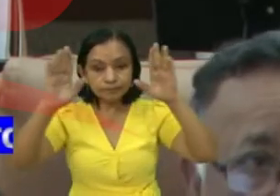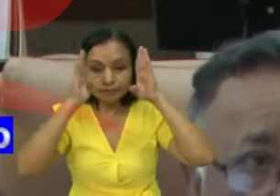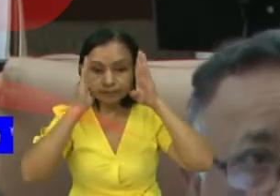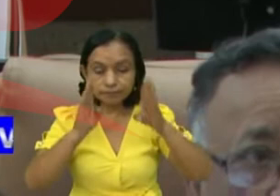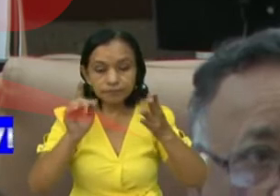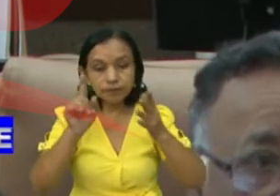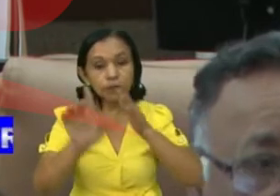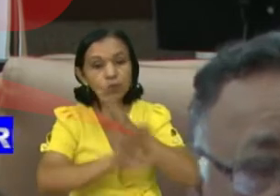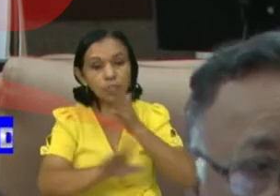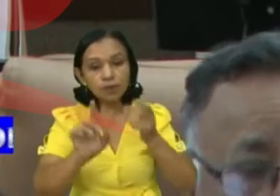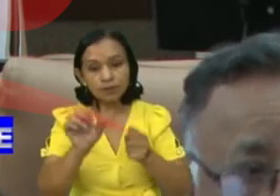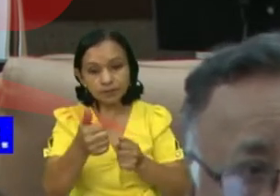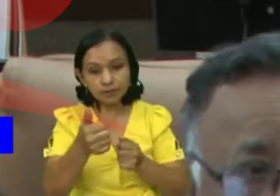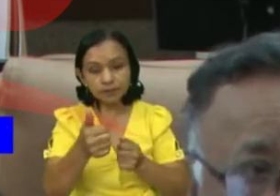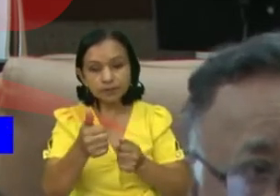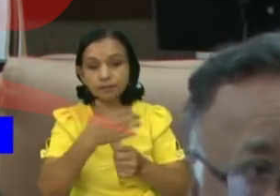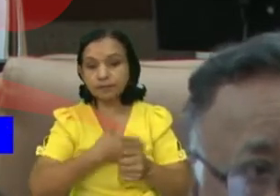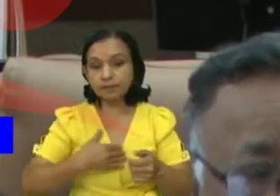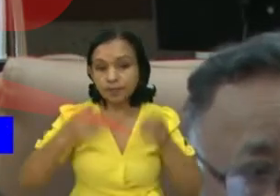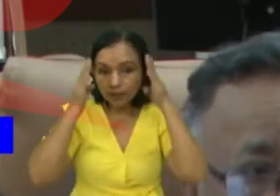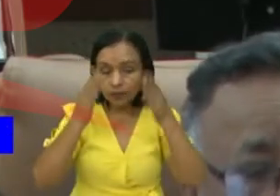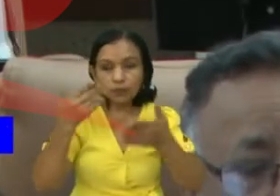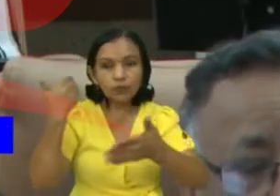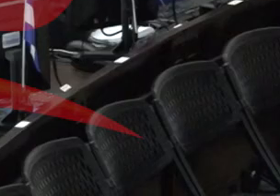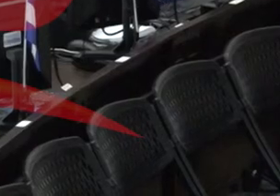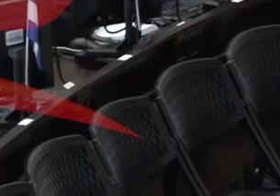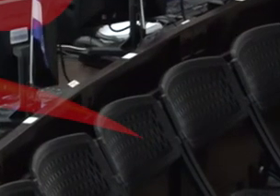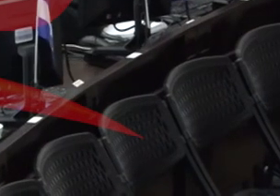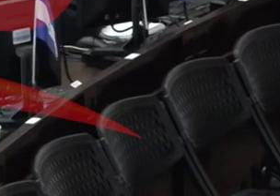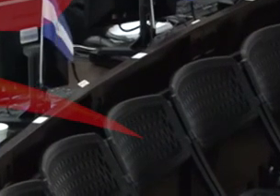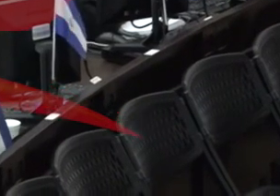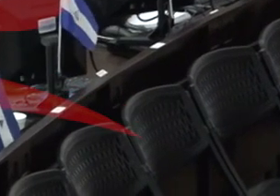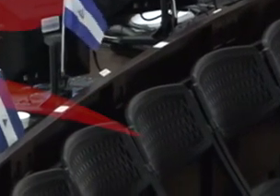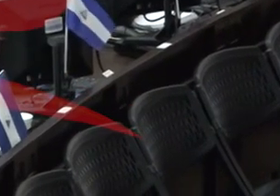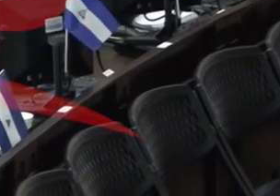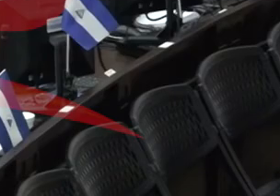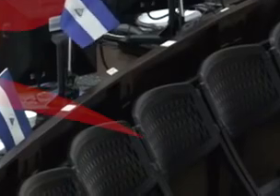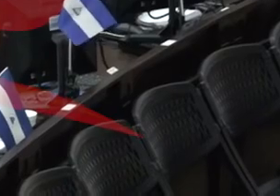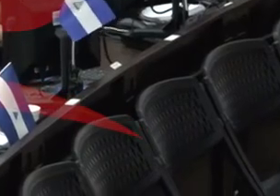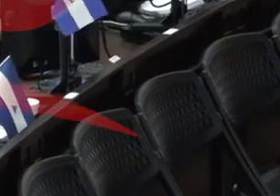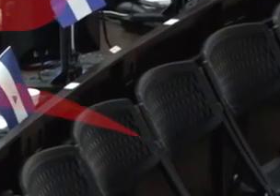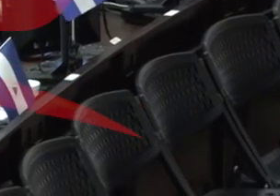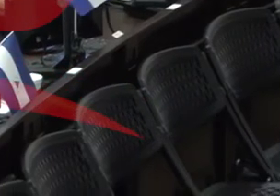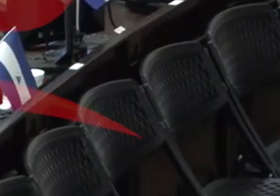el último es mejorar la adaptación al calentamiento global. Noticias 12, Darlene Téllez.